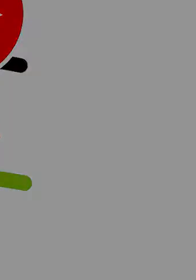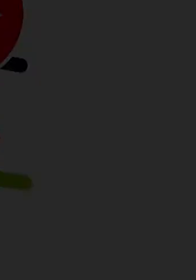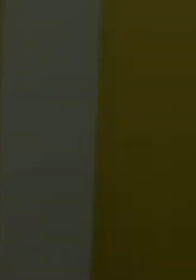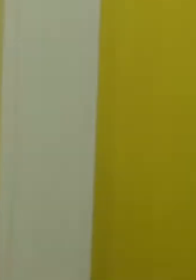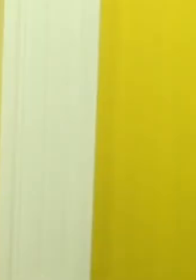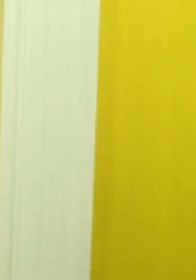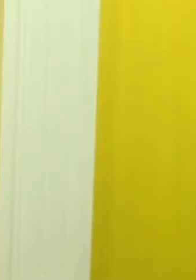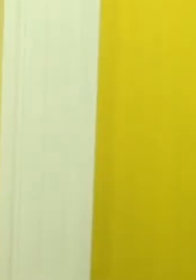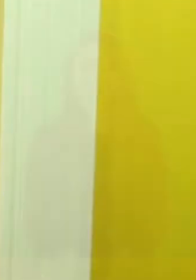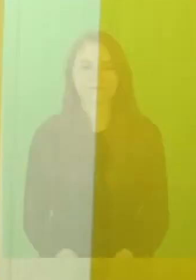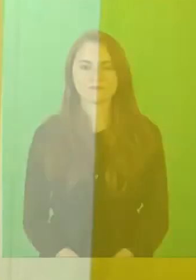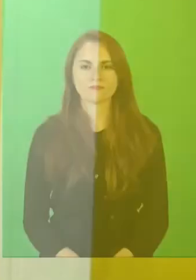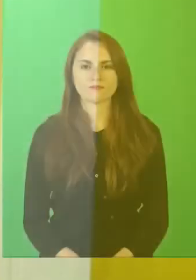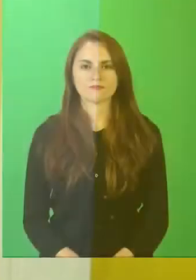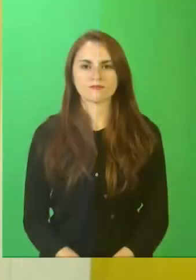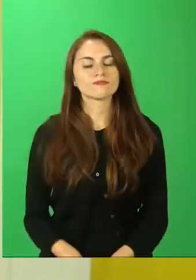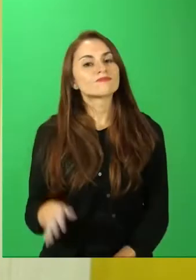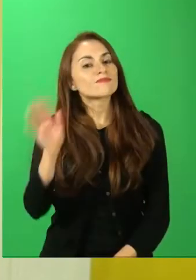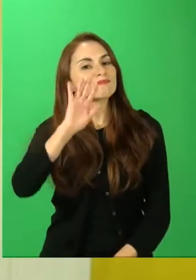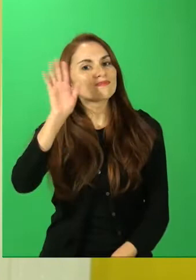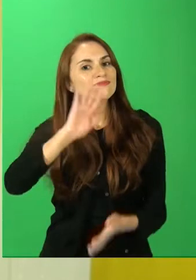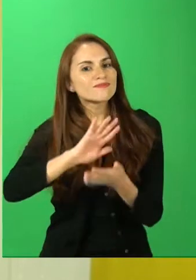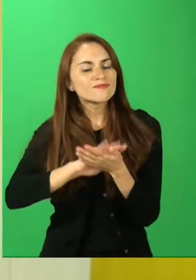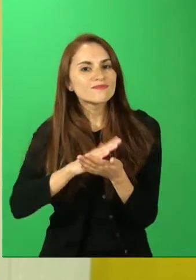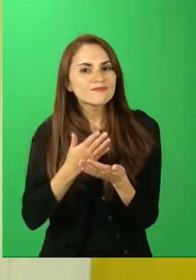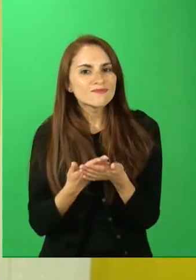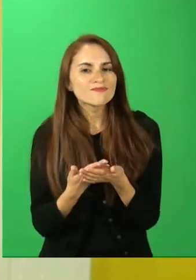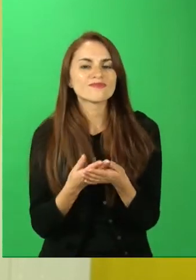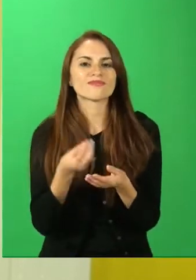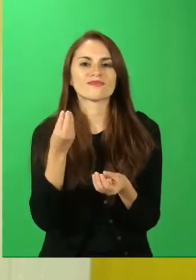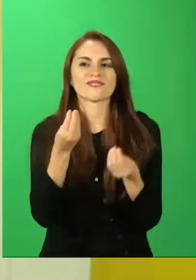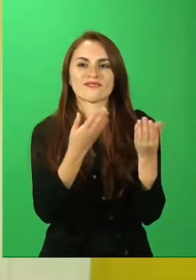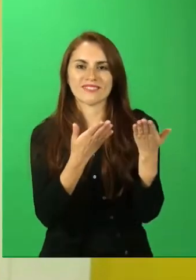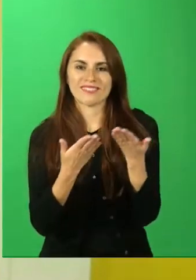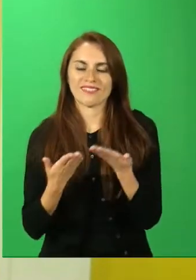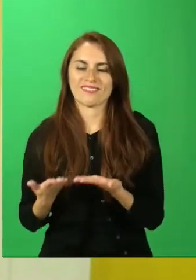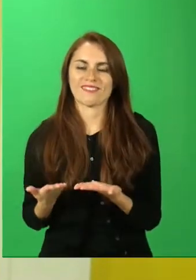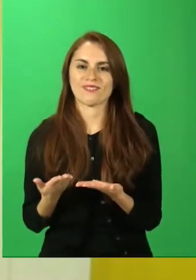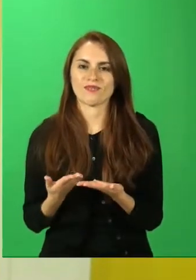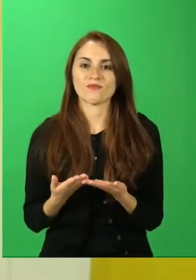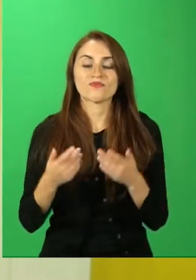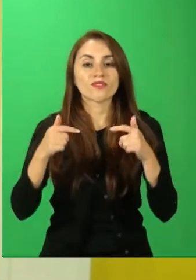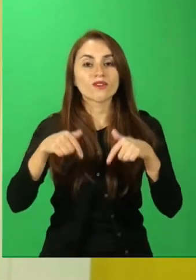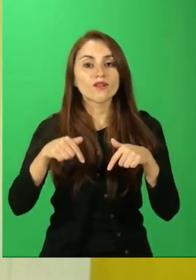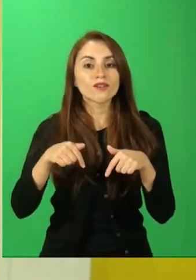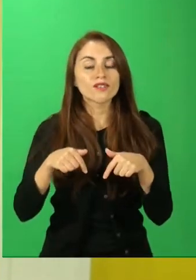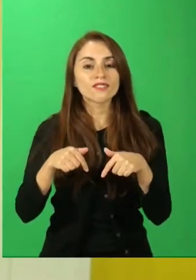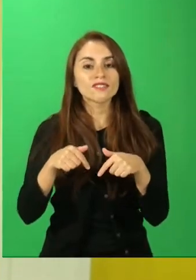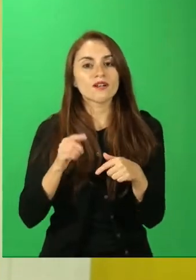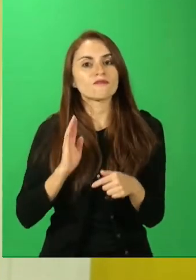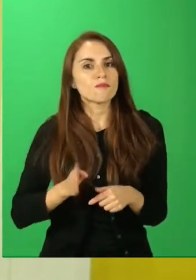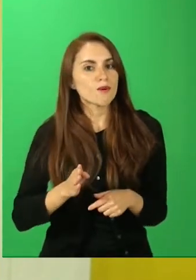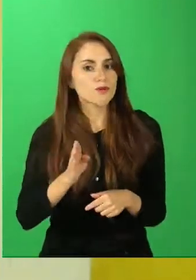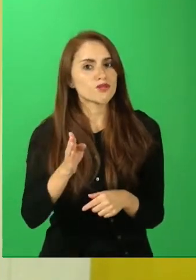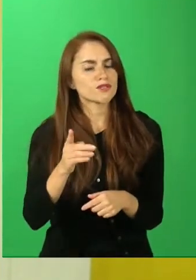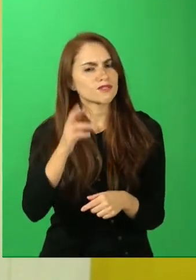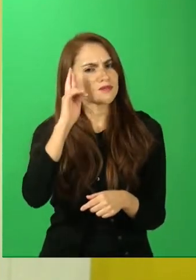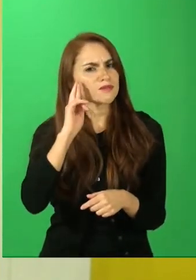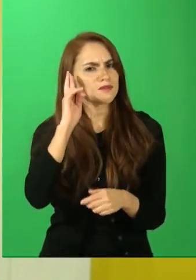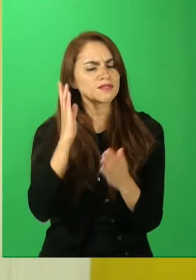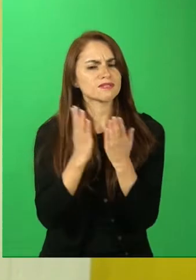Educa. Hola, ¿cómo están? Bienvenidos. Hoy día vamos a continuar con la materia